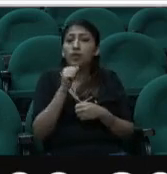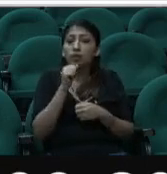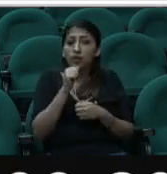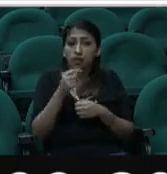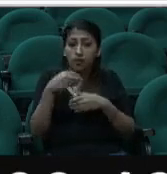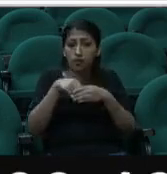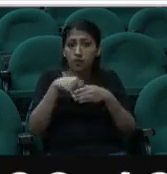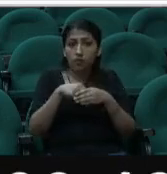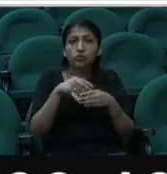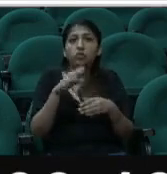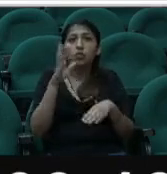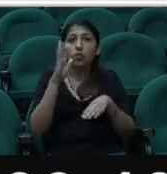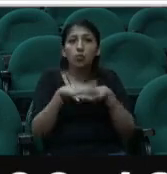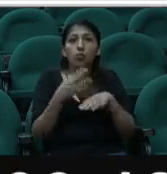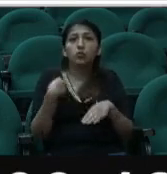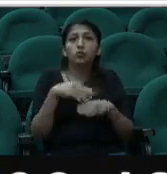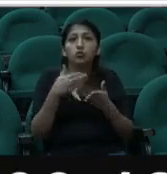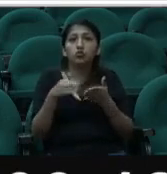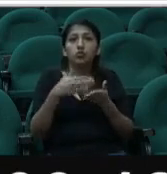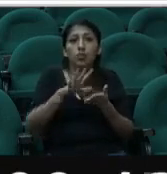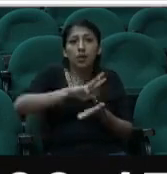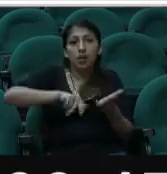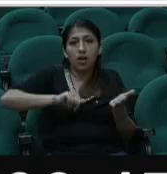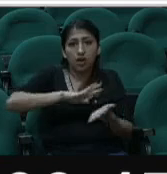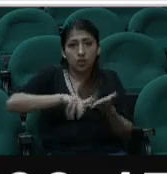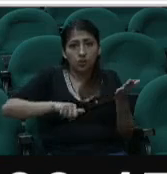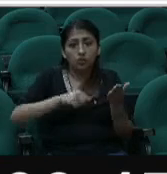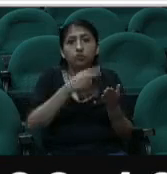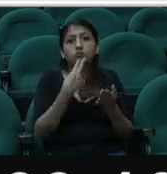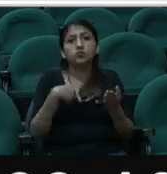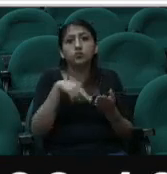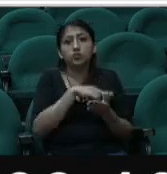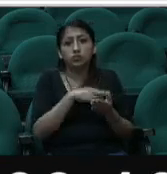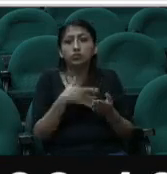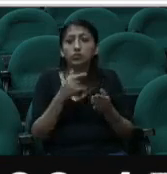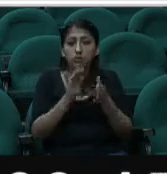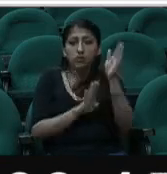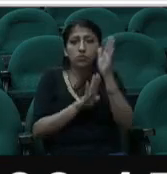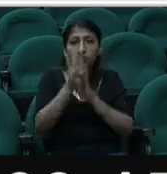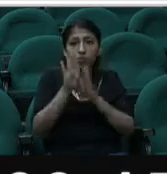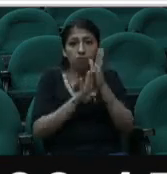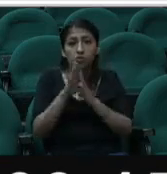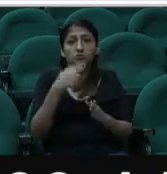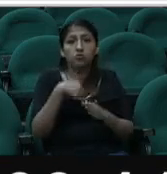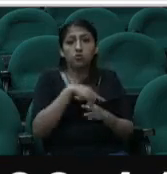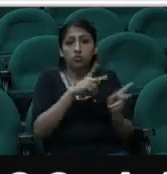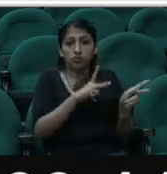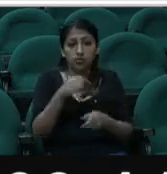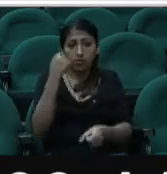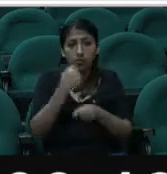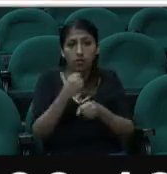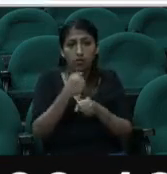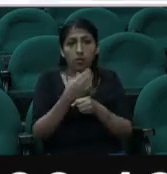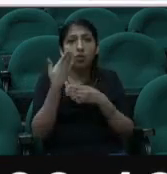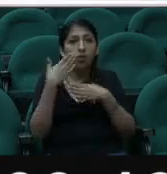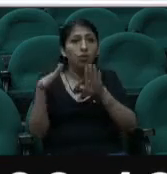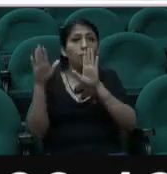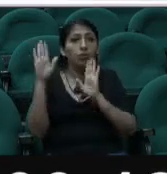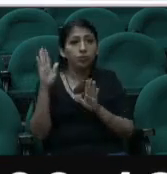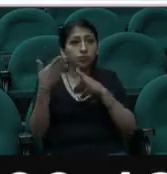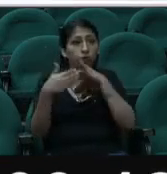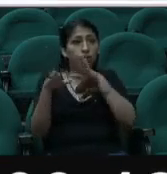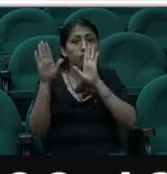públicos el problema es que nos sobran ladrones' de esta manera nosotros hemos decidido impulsar en nuestro plan de trabajo unos compromisos